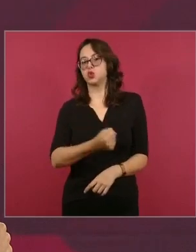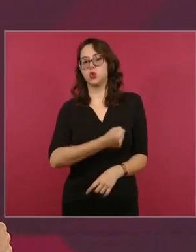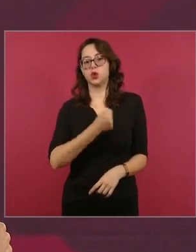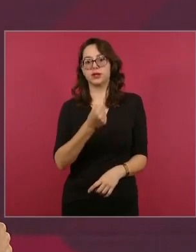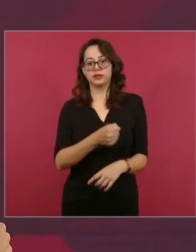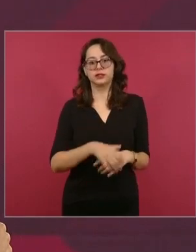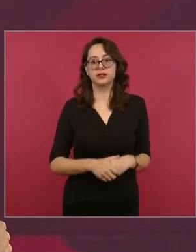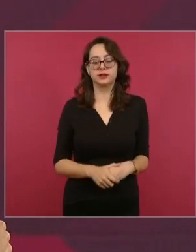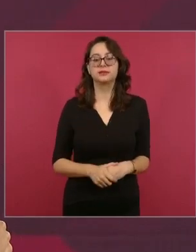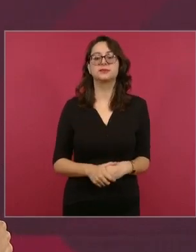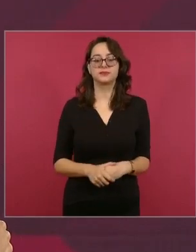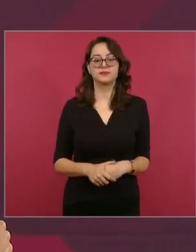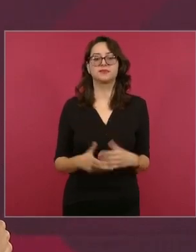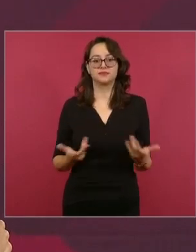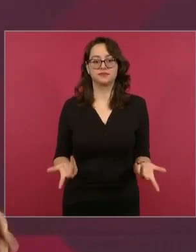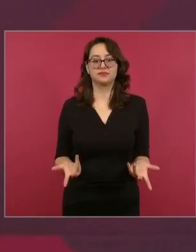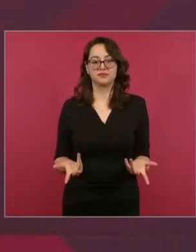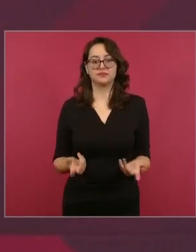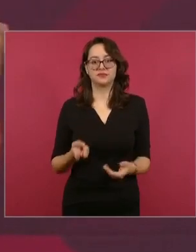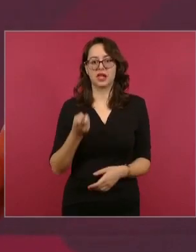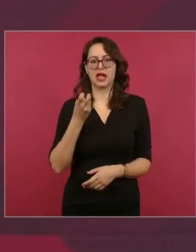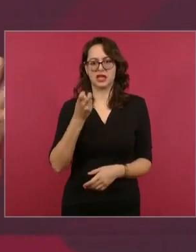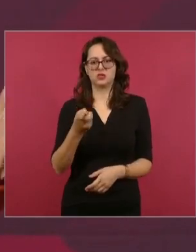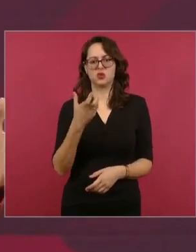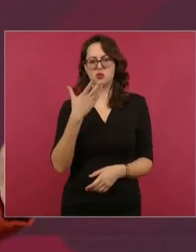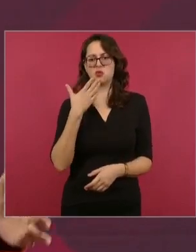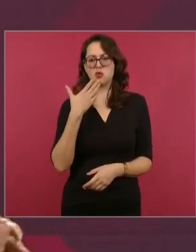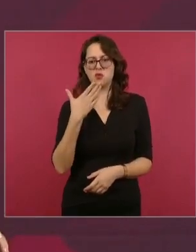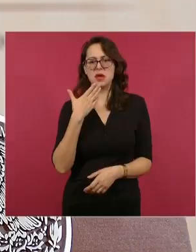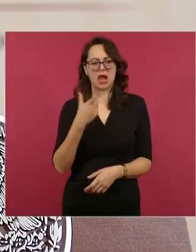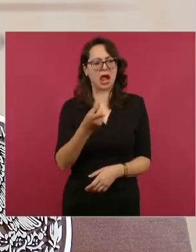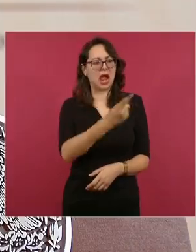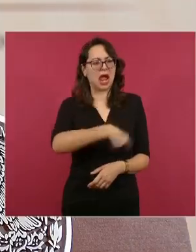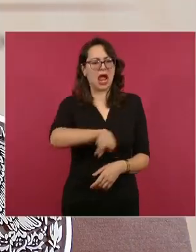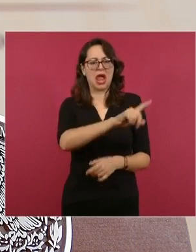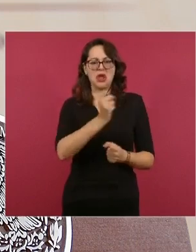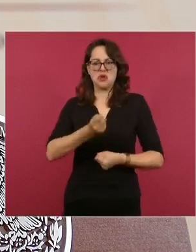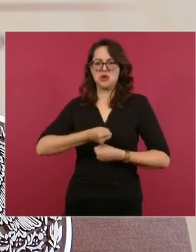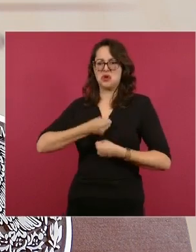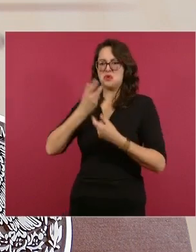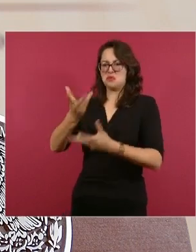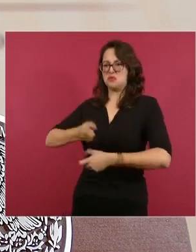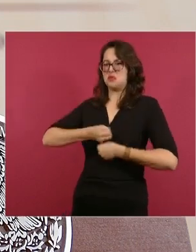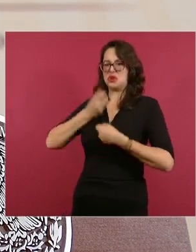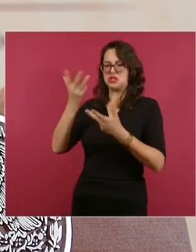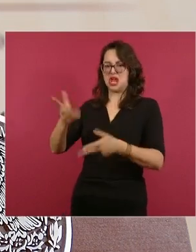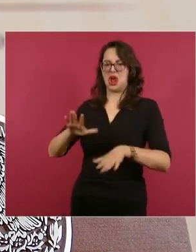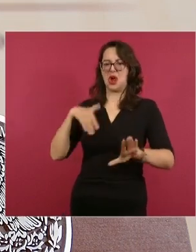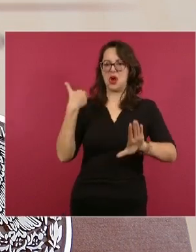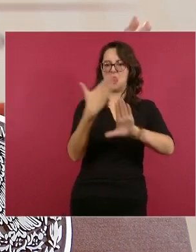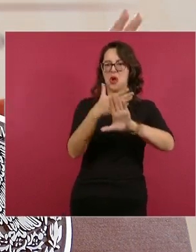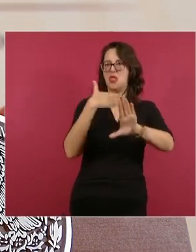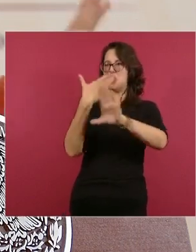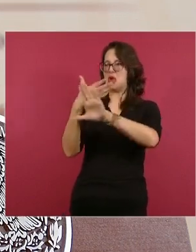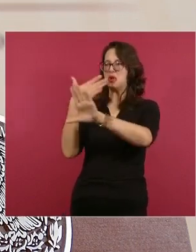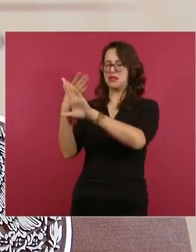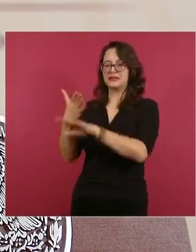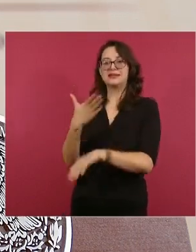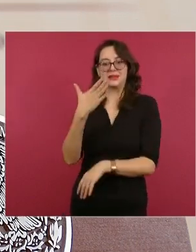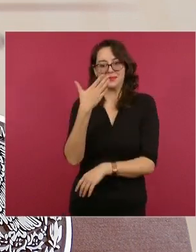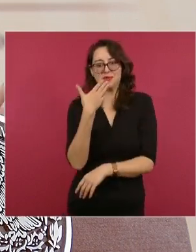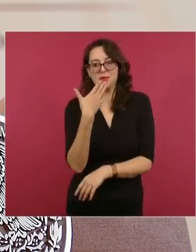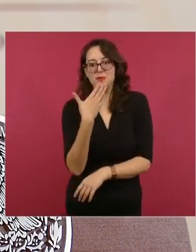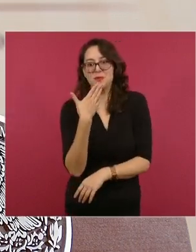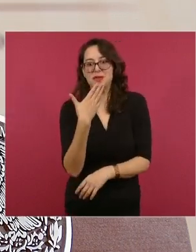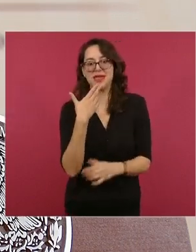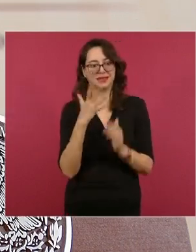más transparente, ayuda incluso a veces a que se discuta, porque existía y se